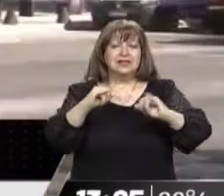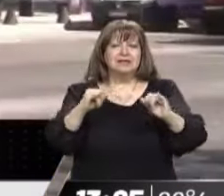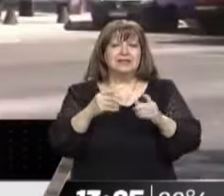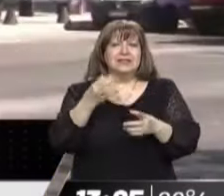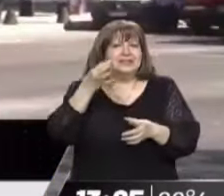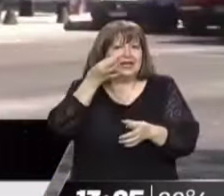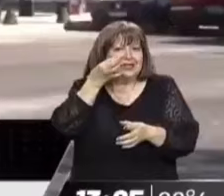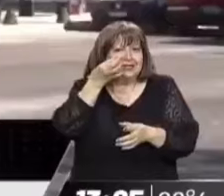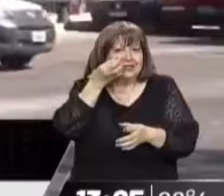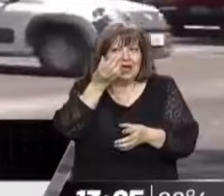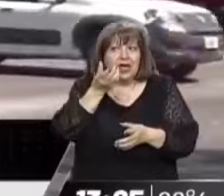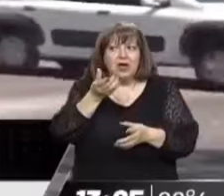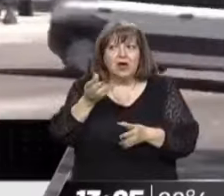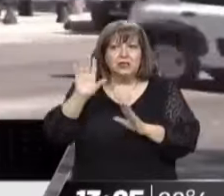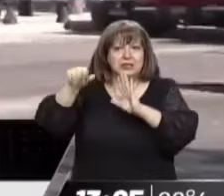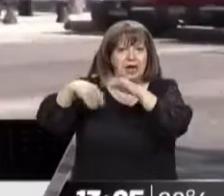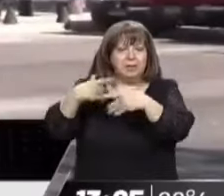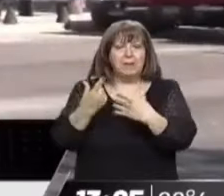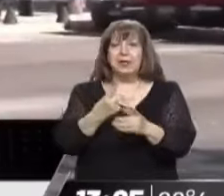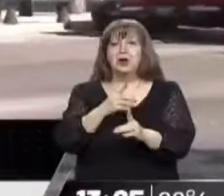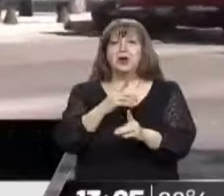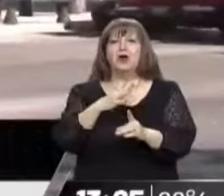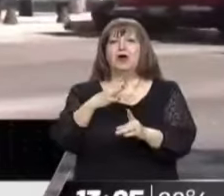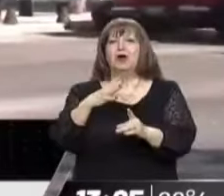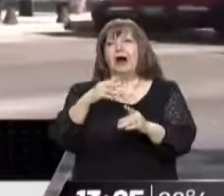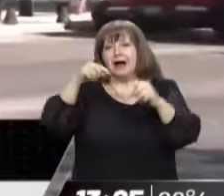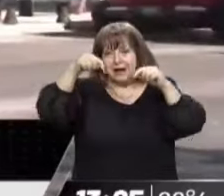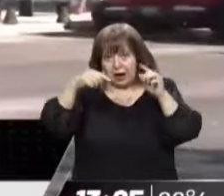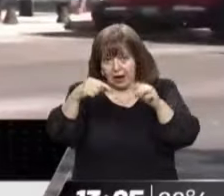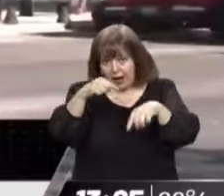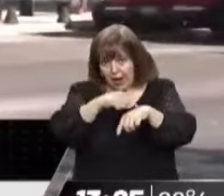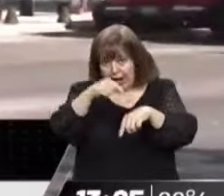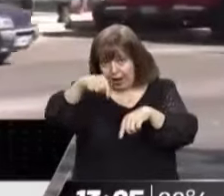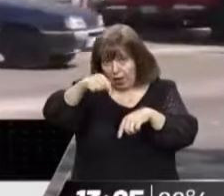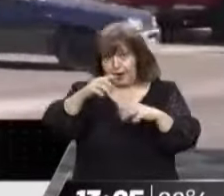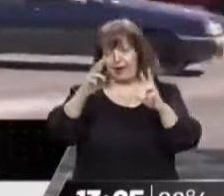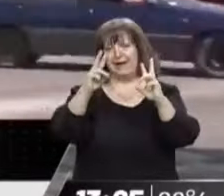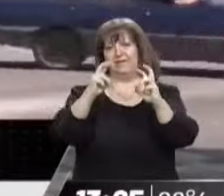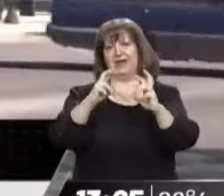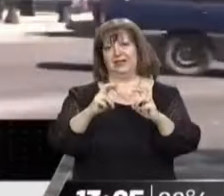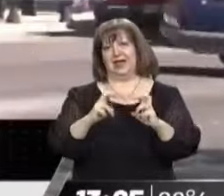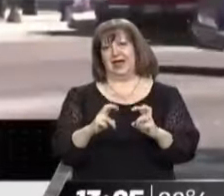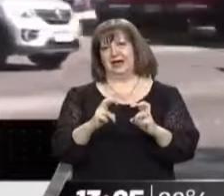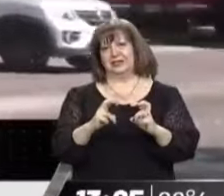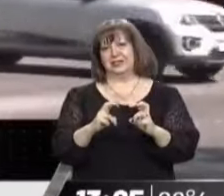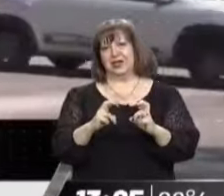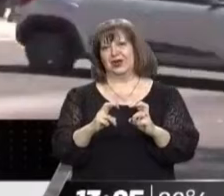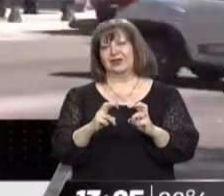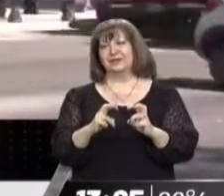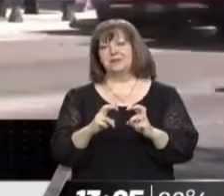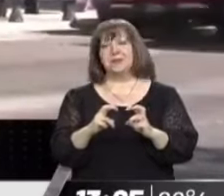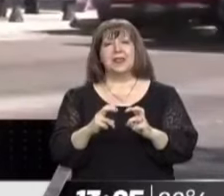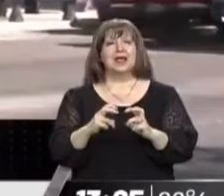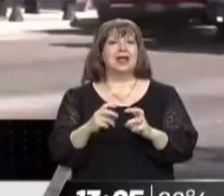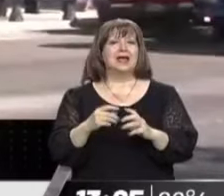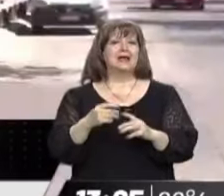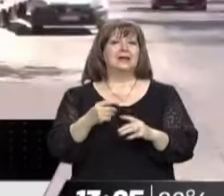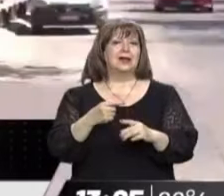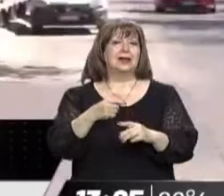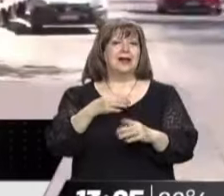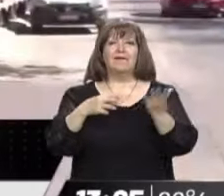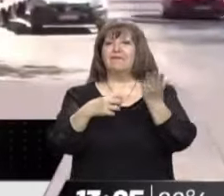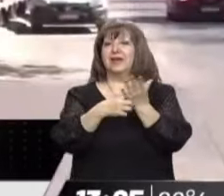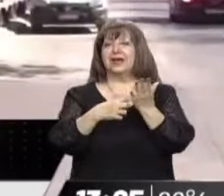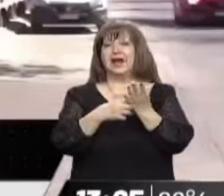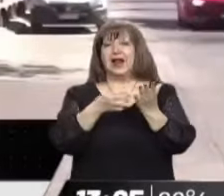que hay para corroborar lo sucedido. Claro. En el comunicado. Claro, sobre todo porque hay menores. Cuando hay menores